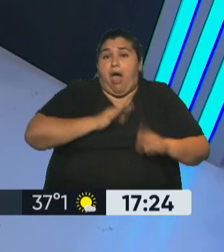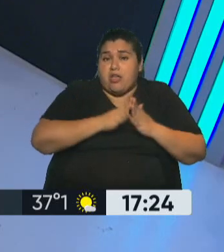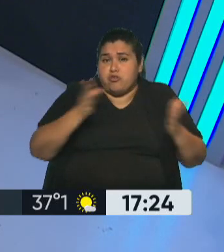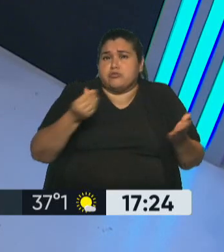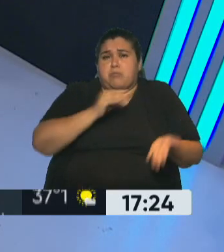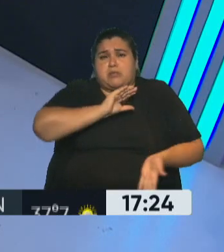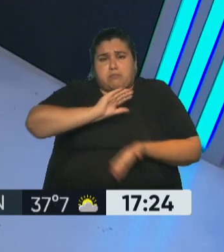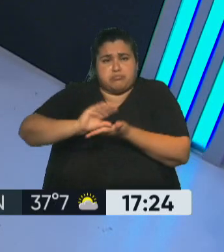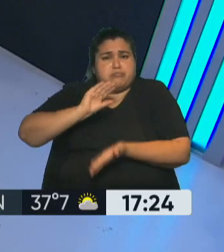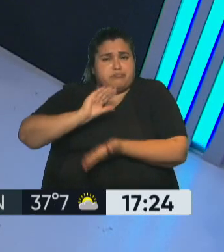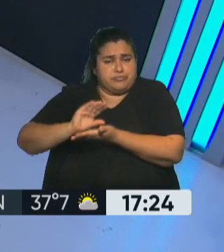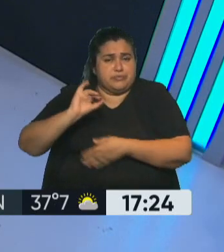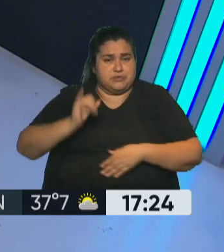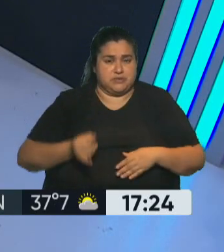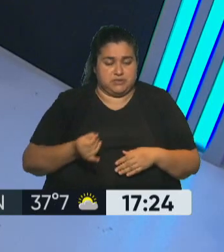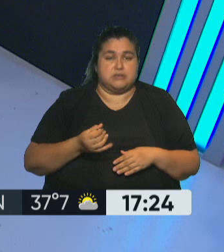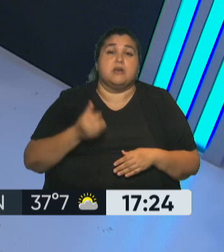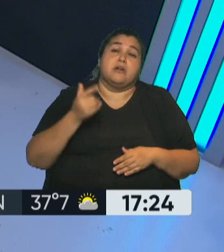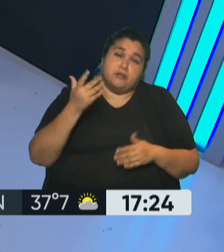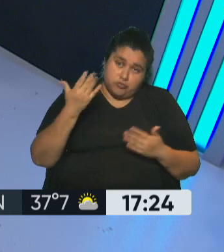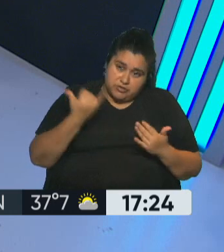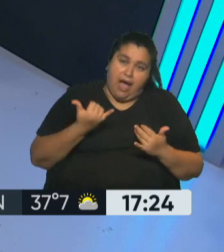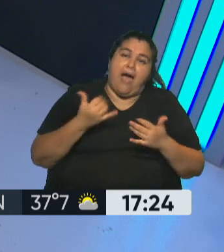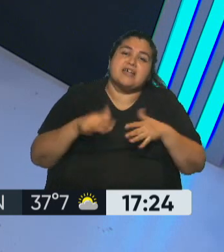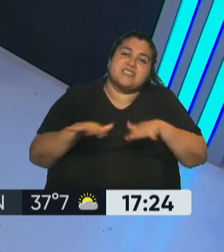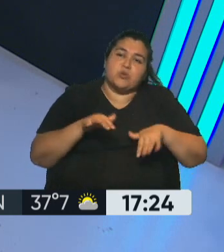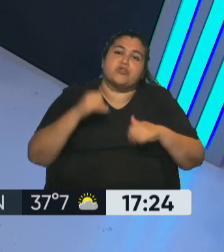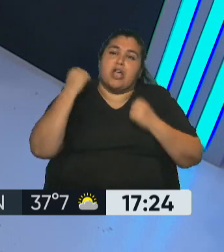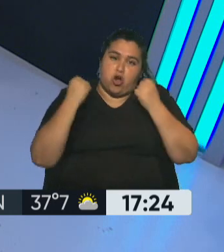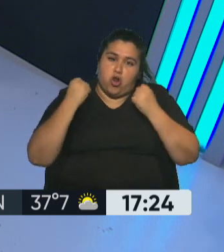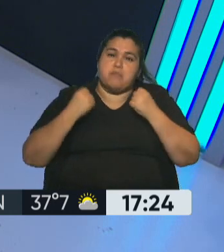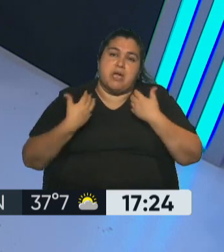además de las razones políticas, tiene razones fuertes económicas para sostener esa unidad.